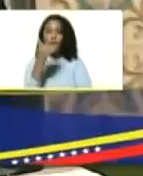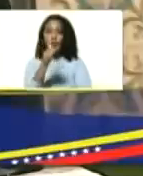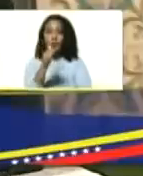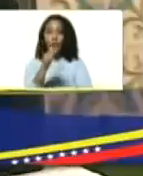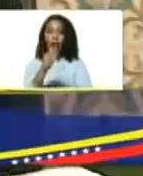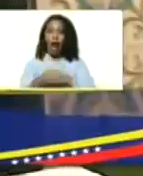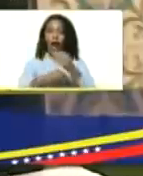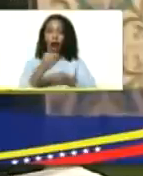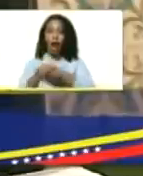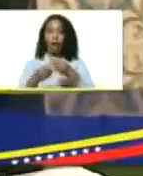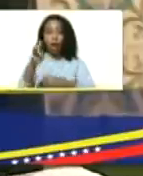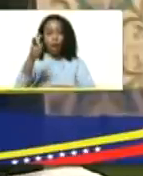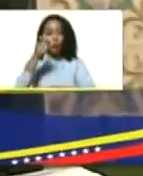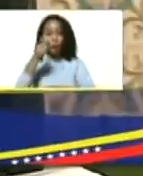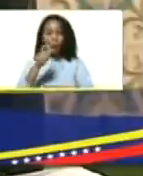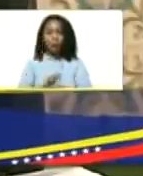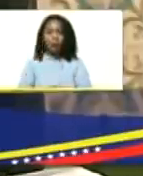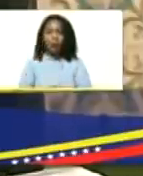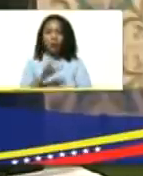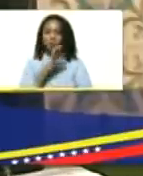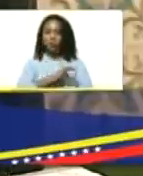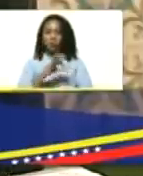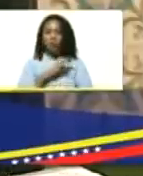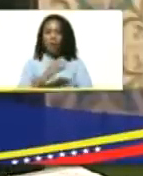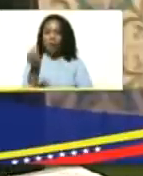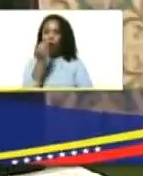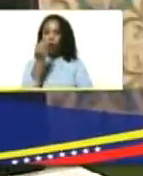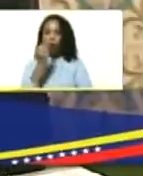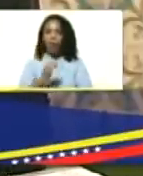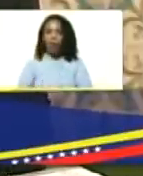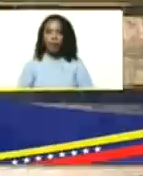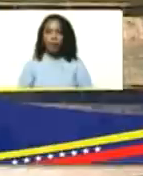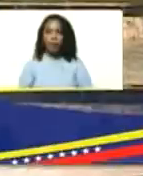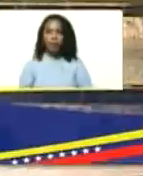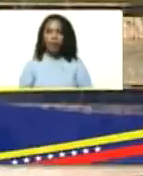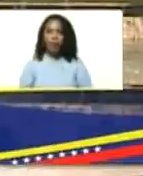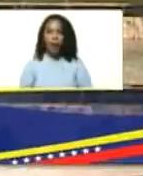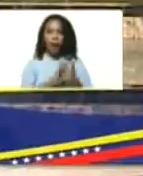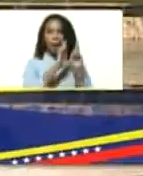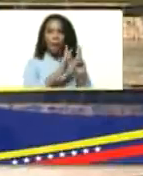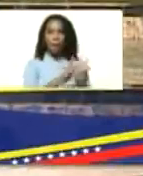garantías de seguridad y soberanía alimentaria plan